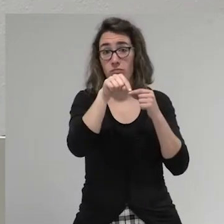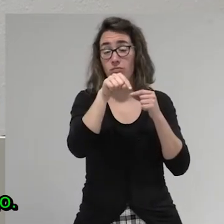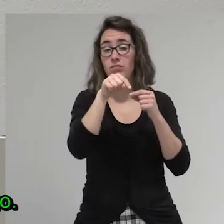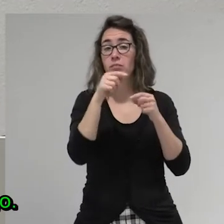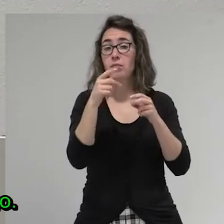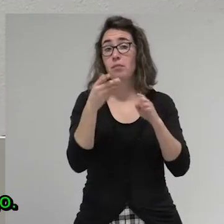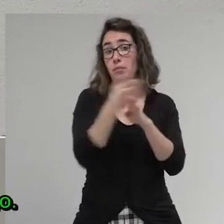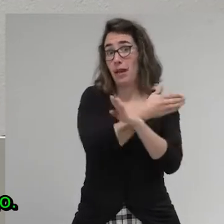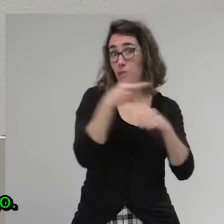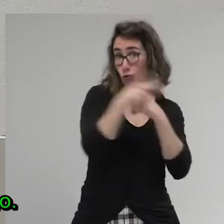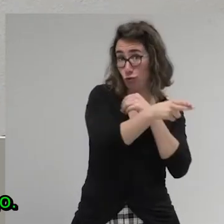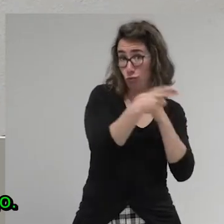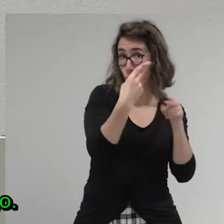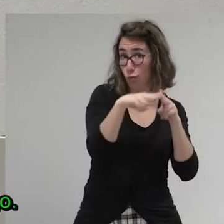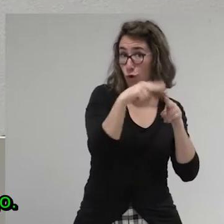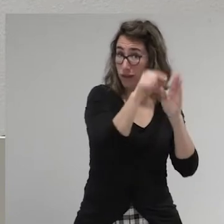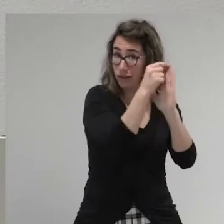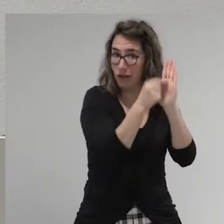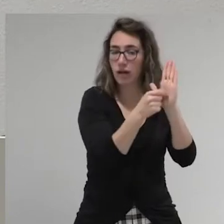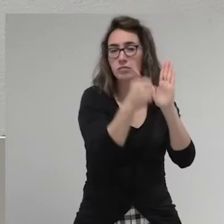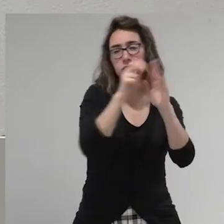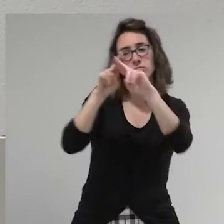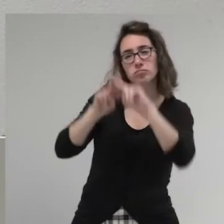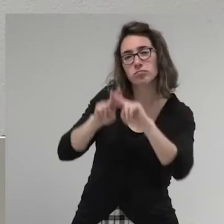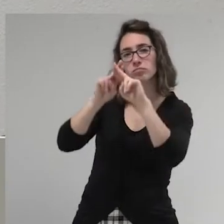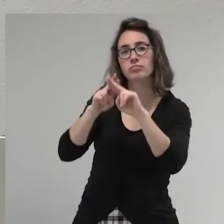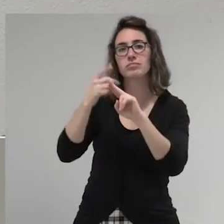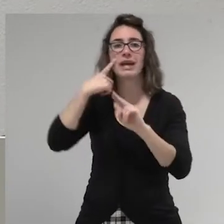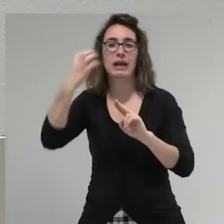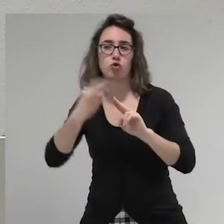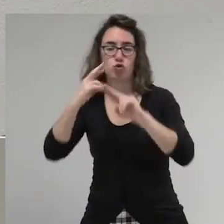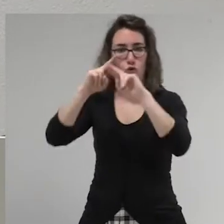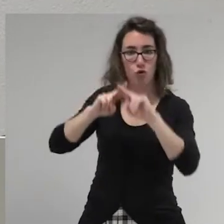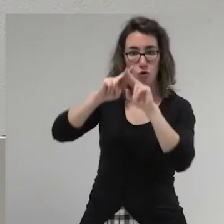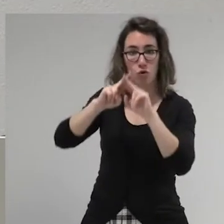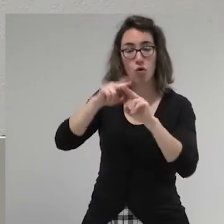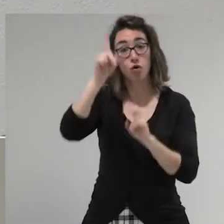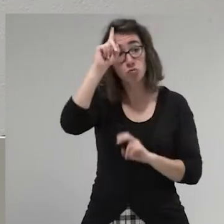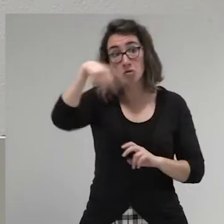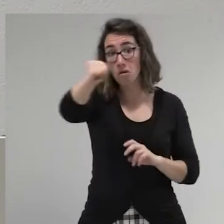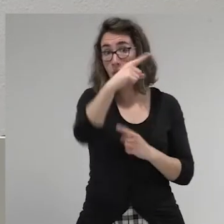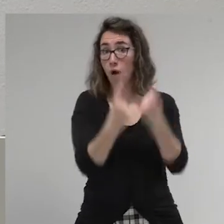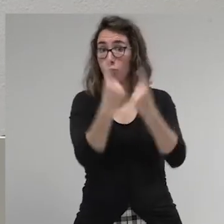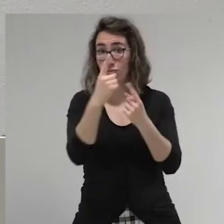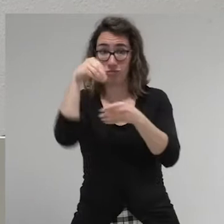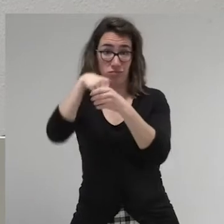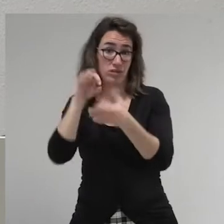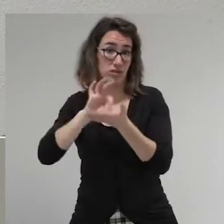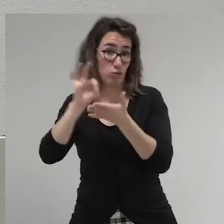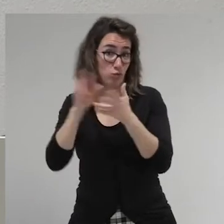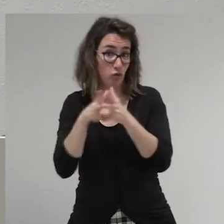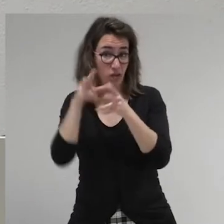prevención son instrumentos de medición del riesgo. Yo no sé si hay gente que trabaja en servicios sociales, en el mundo de lo